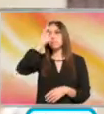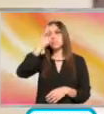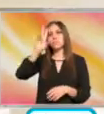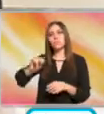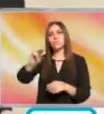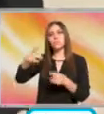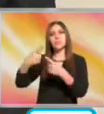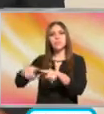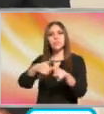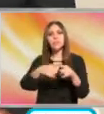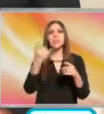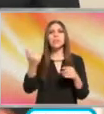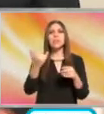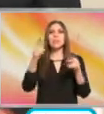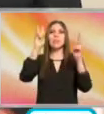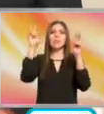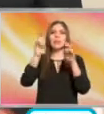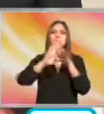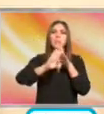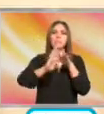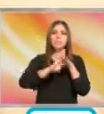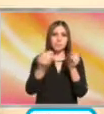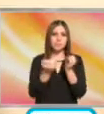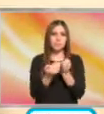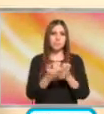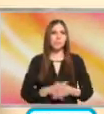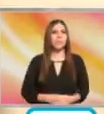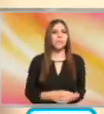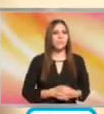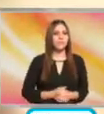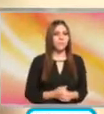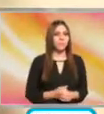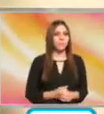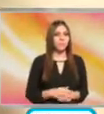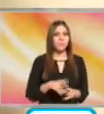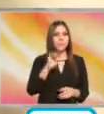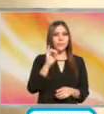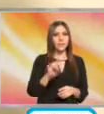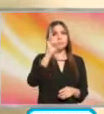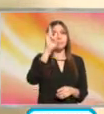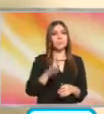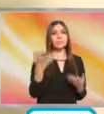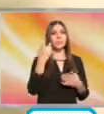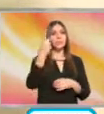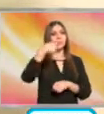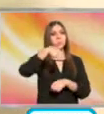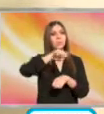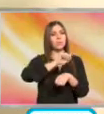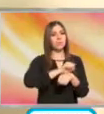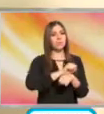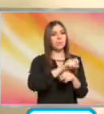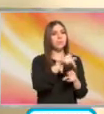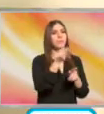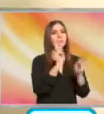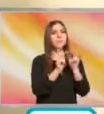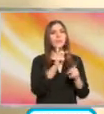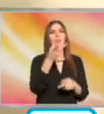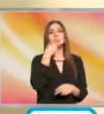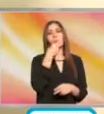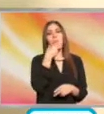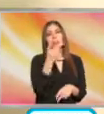Así relacionadas con temas migratorios, ¿no es así? Así es, pues justamente la semana pasada hablábamos de que Donald Trump no puede hacer exactamente